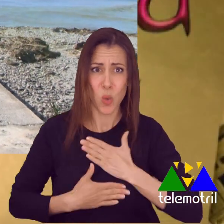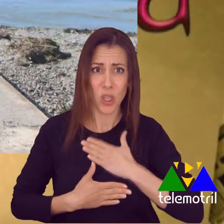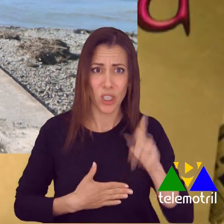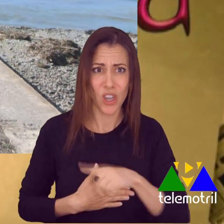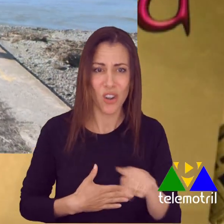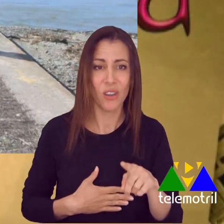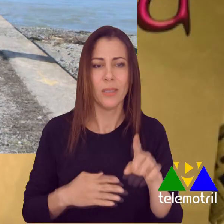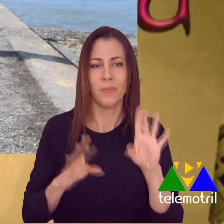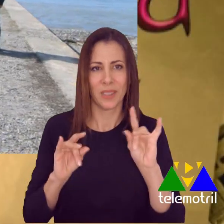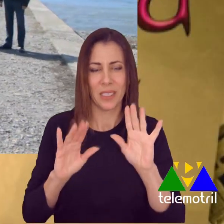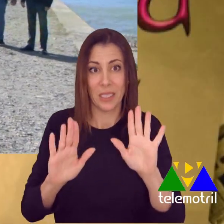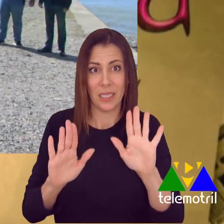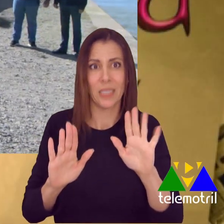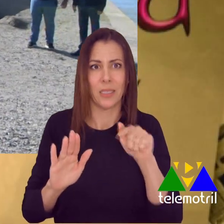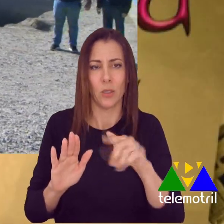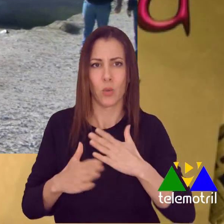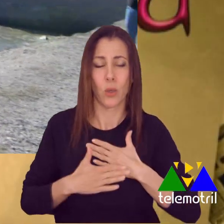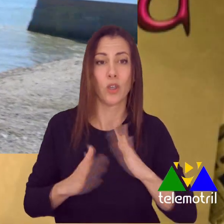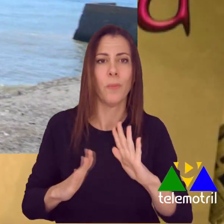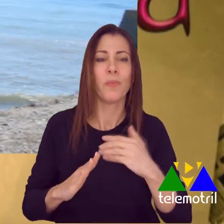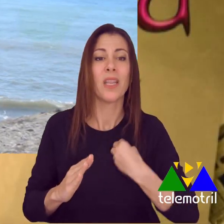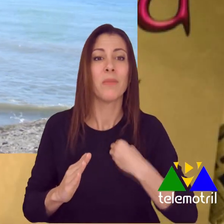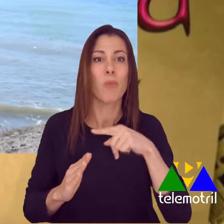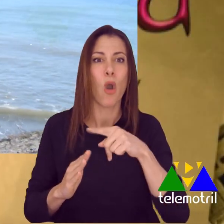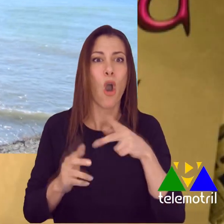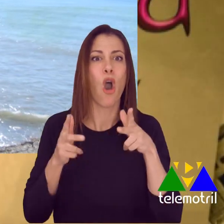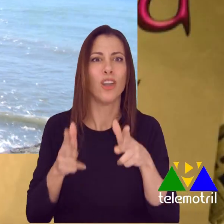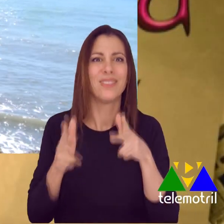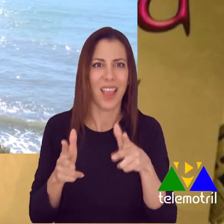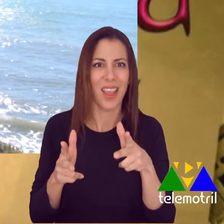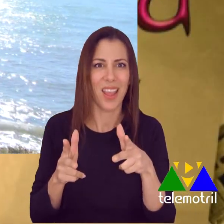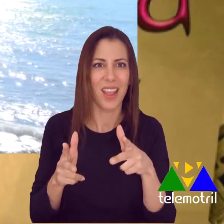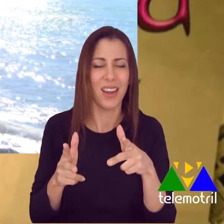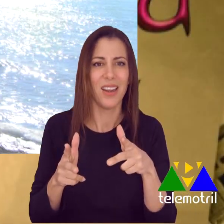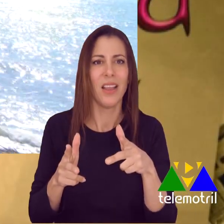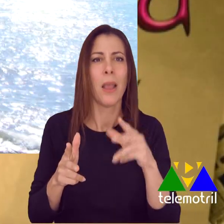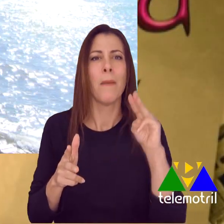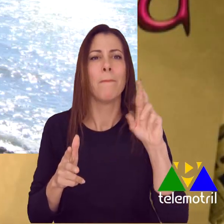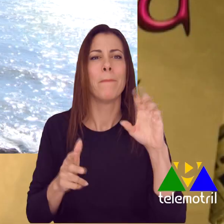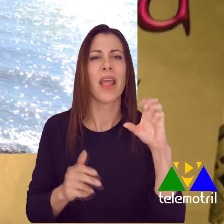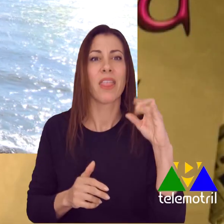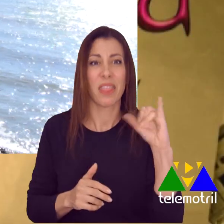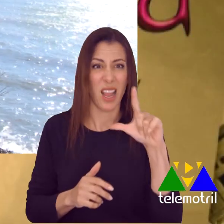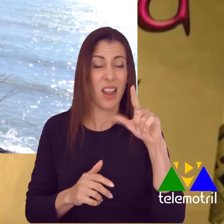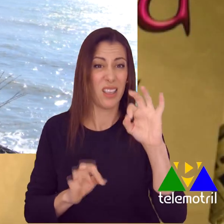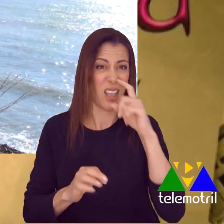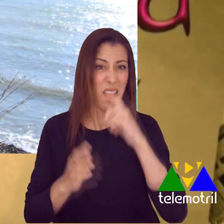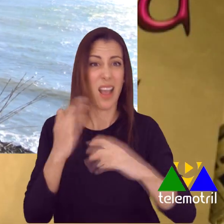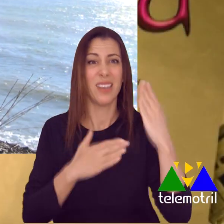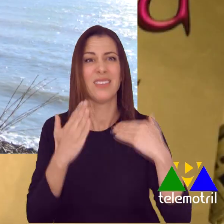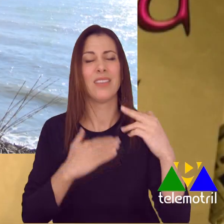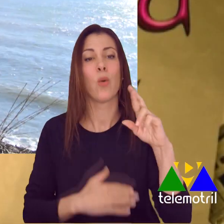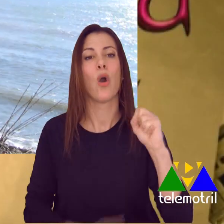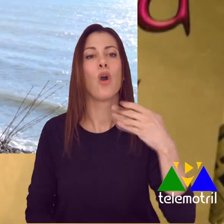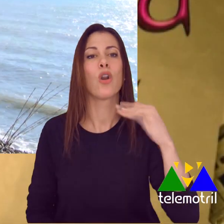Estamos hablando de la punta esta de donde está el hotel Impressive, el antiguo Robinson, y ahí sí tendríamos